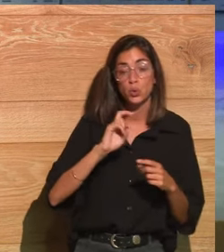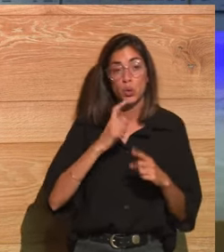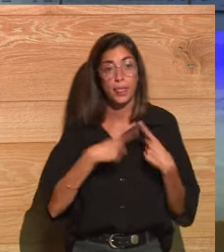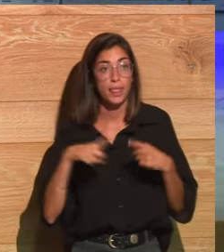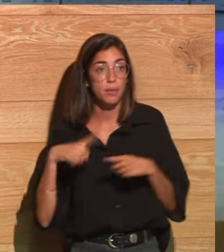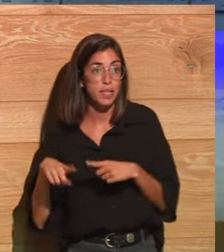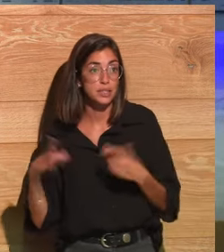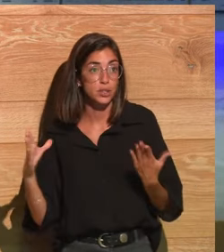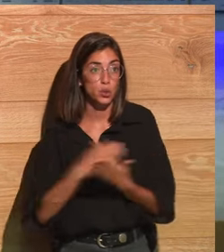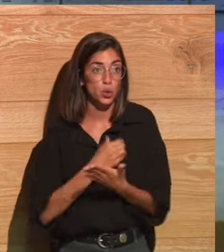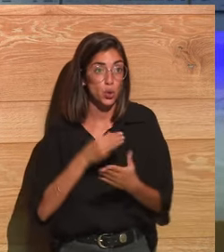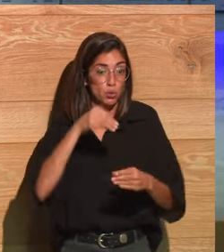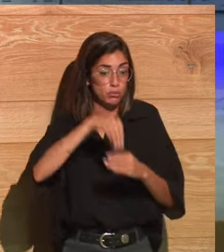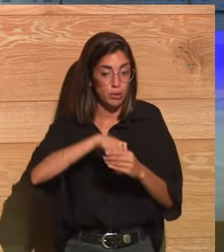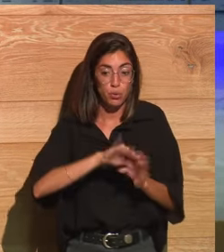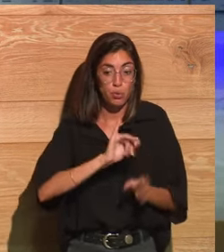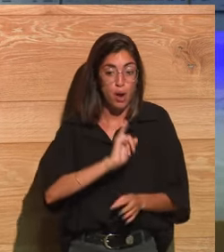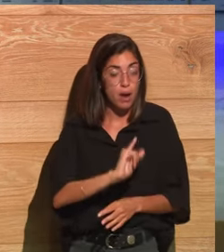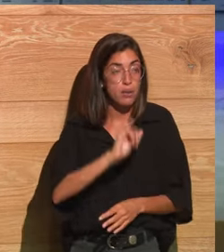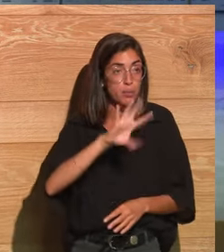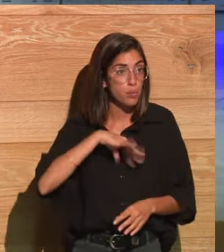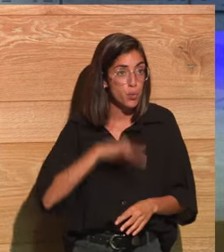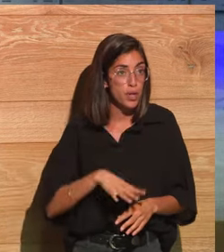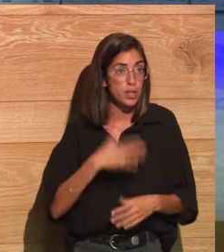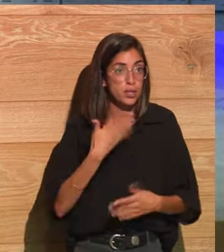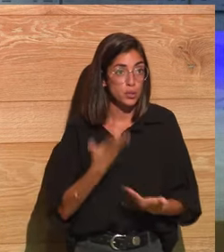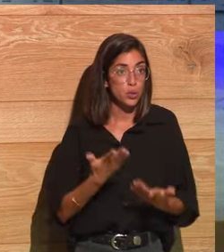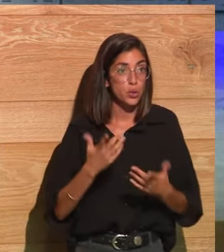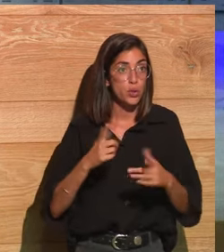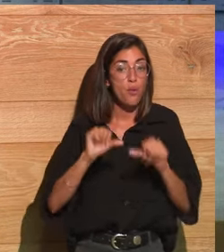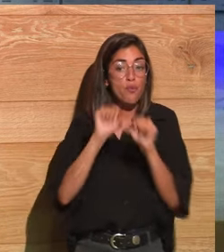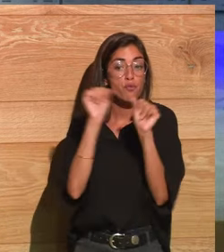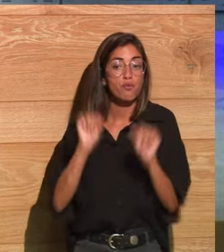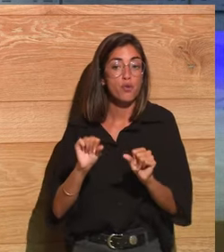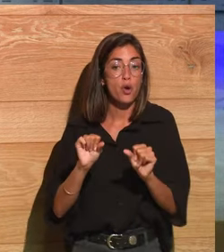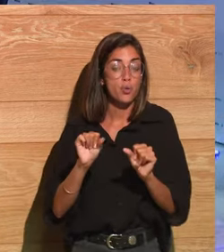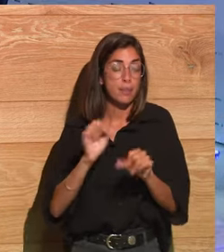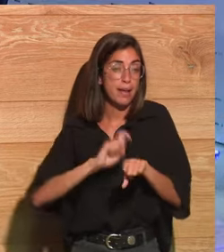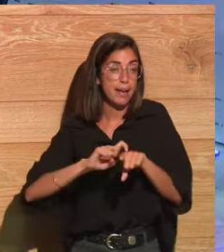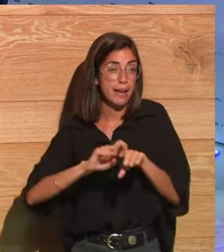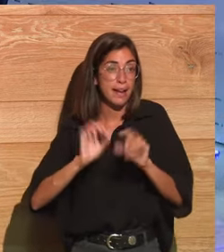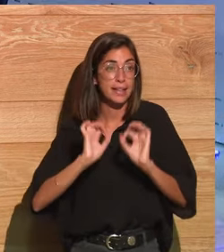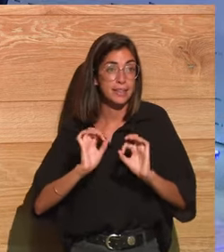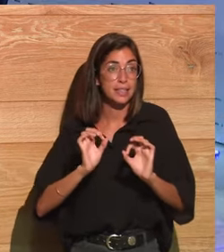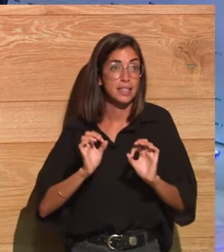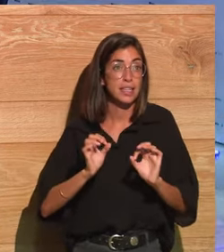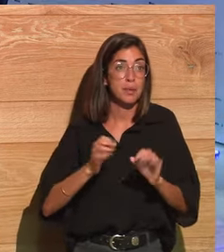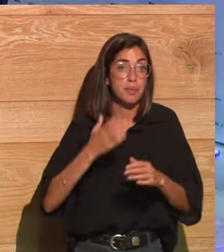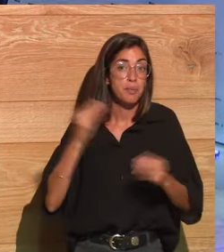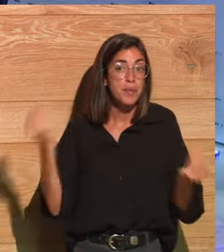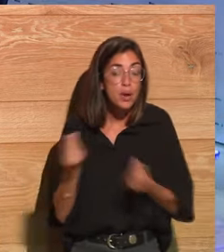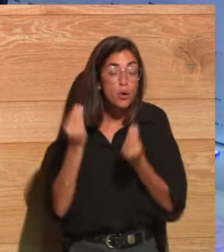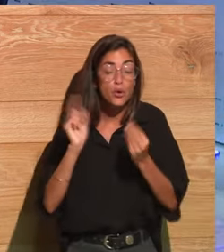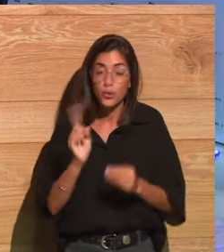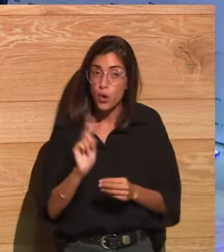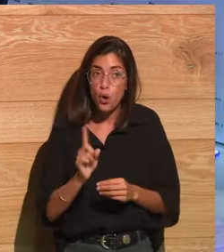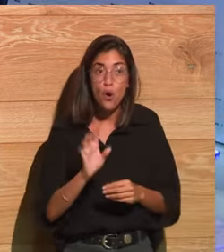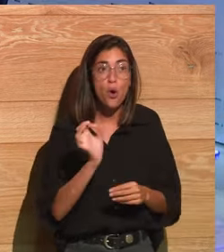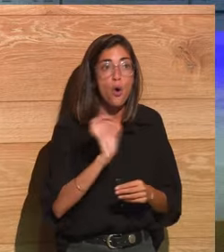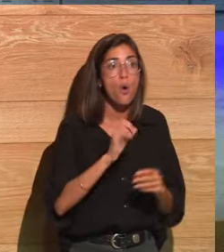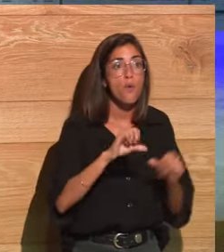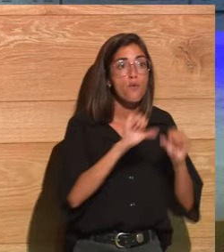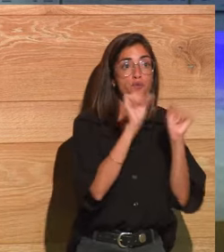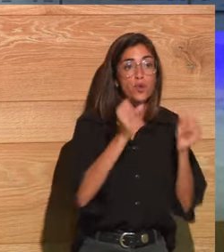todos cabemos. No podemos decir que hay una manera de ser que sea mejor que otra, ni una manera de vivir que sea mejor que otra, sino lo que nos caracteriza es